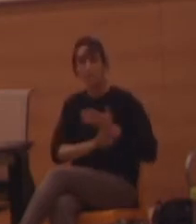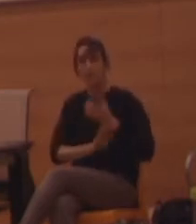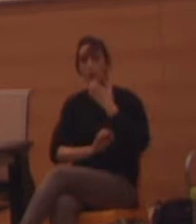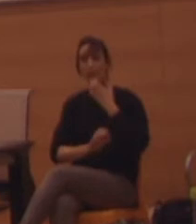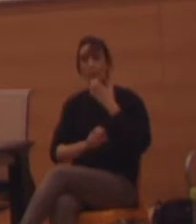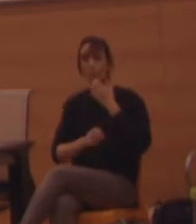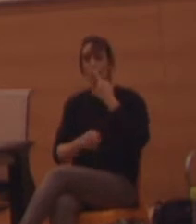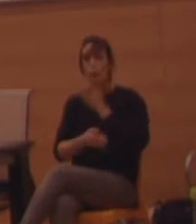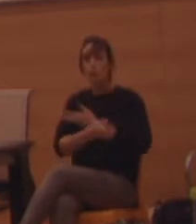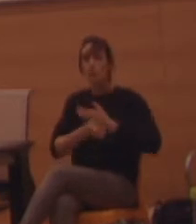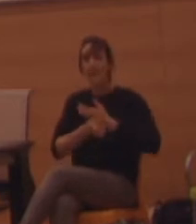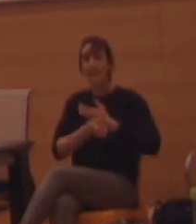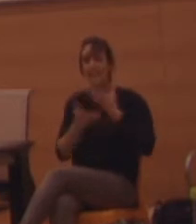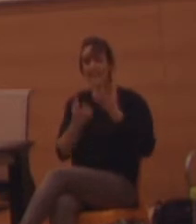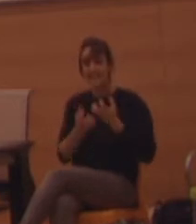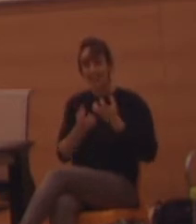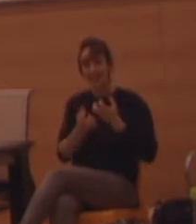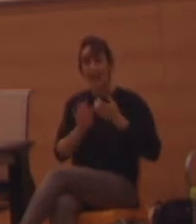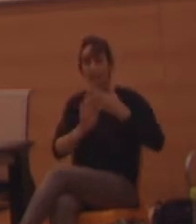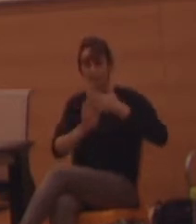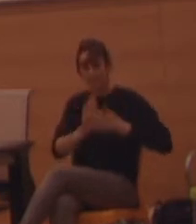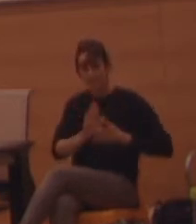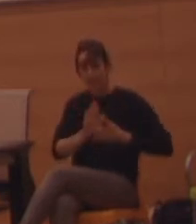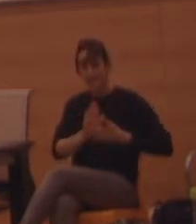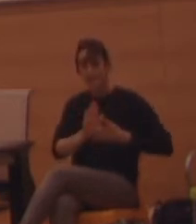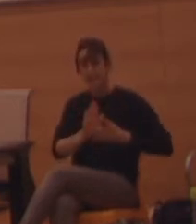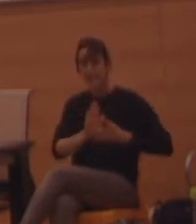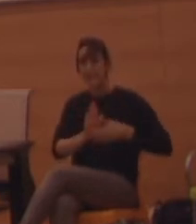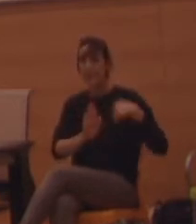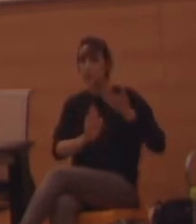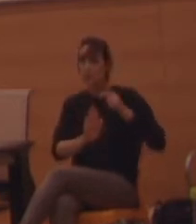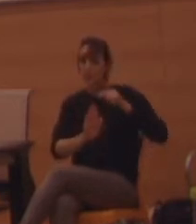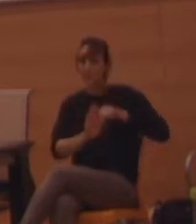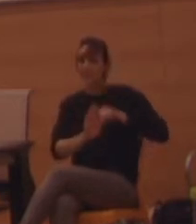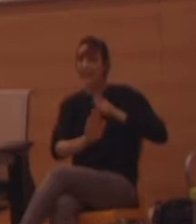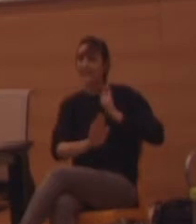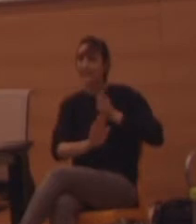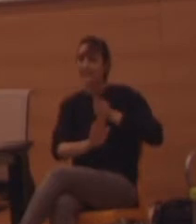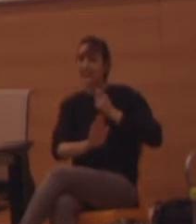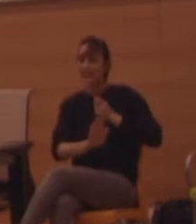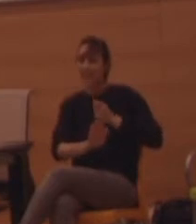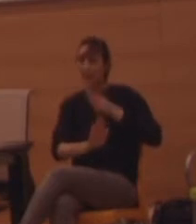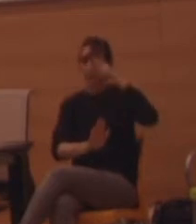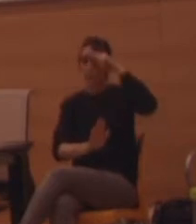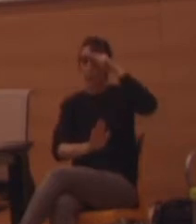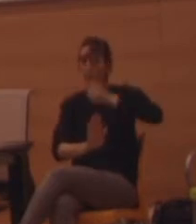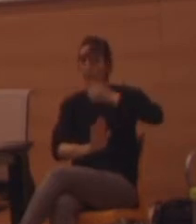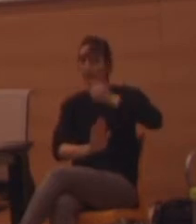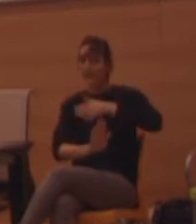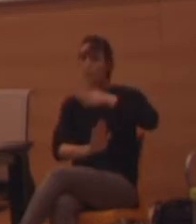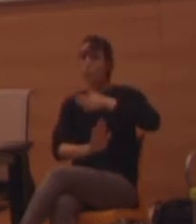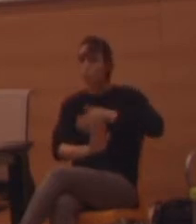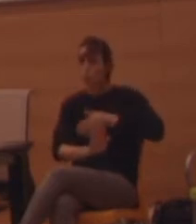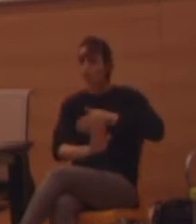secas, lesiones secas de los pies, y otras veces van a ser lesiones húmedas, que realmente van a ser las que más nos van a tener que preocupar,